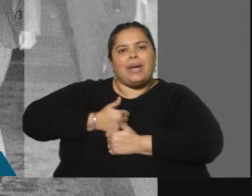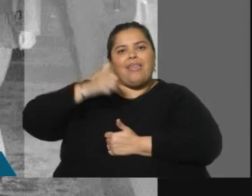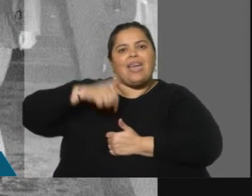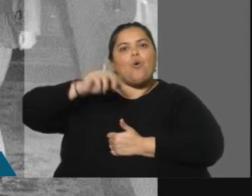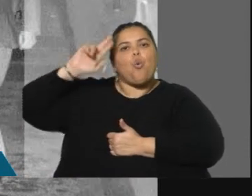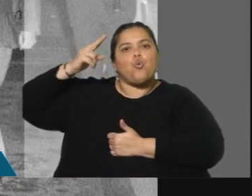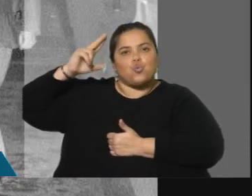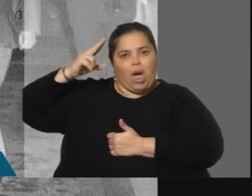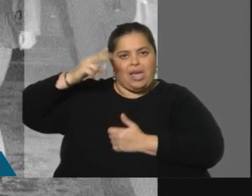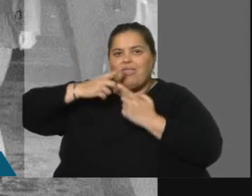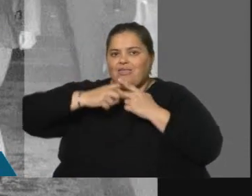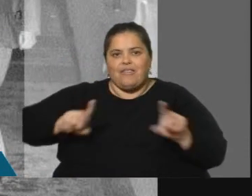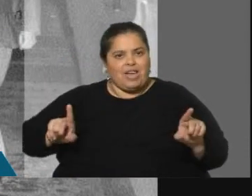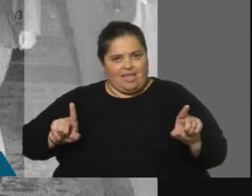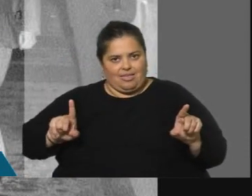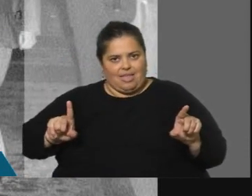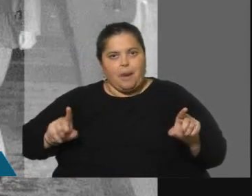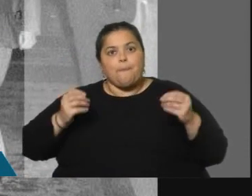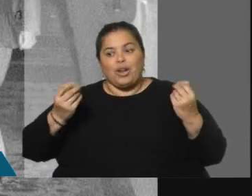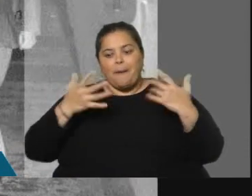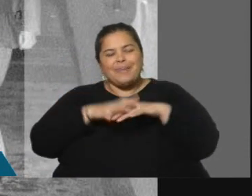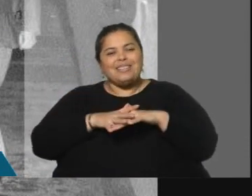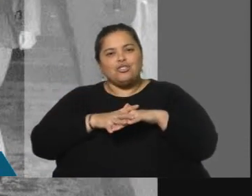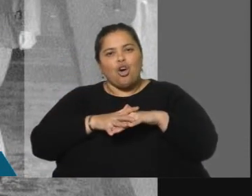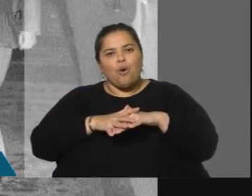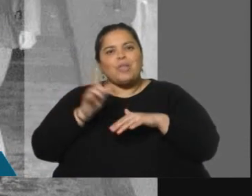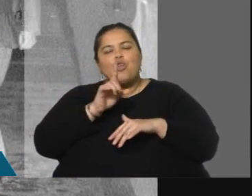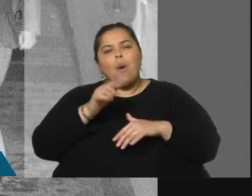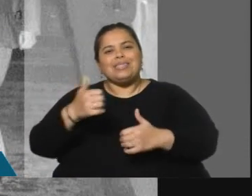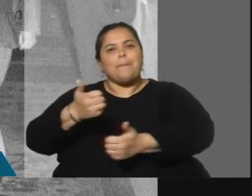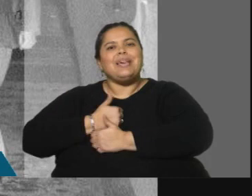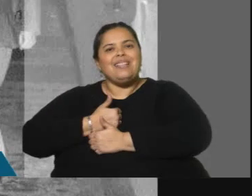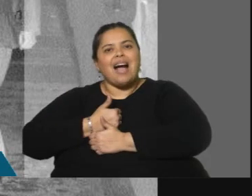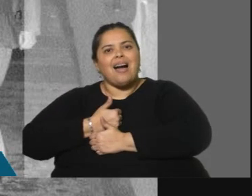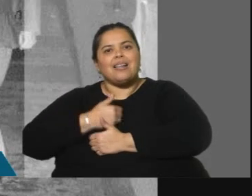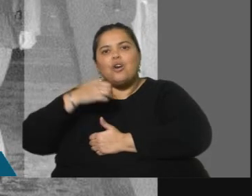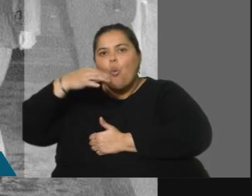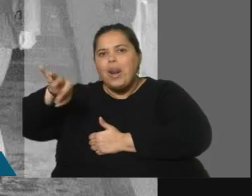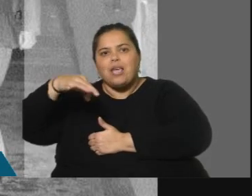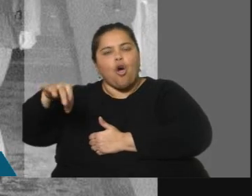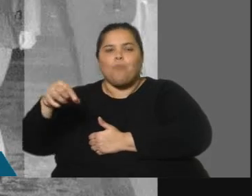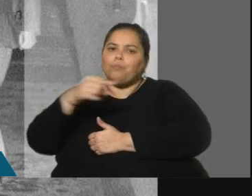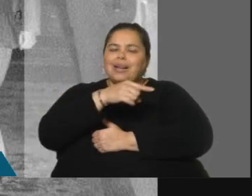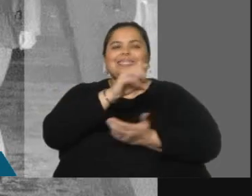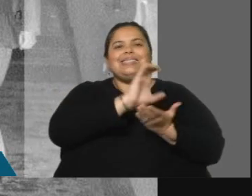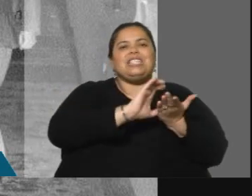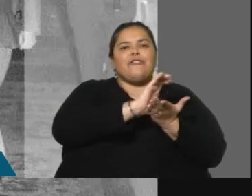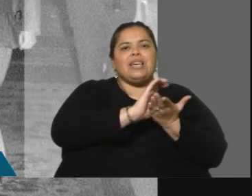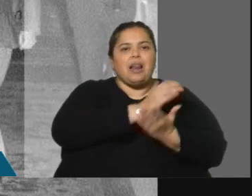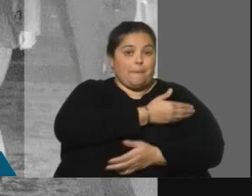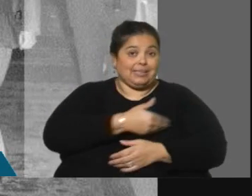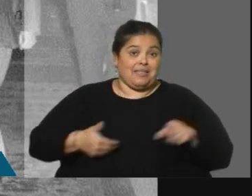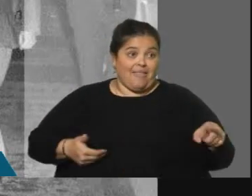dictadura en Uruguay va a ser este carácter híbrido mixto civil militar Ahí estamos viendo el momento donde los militares